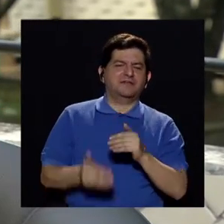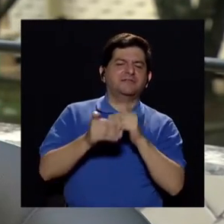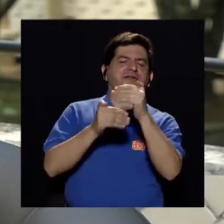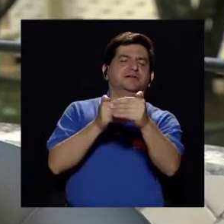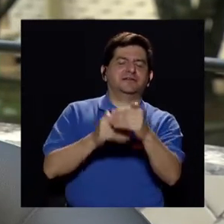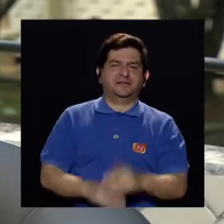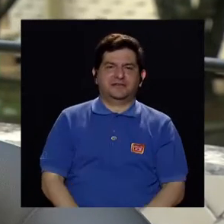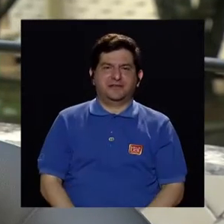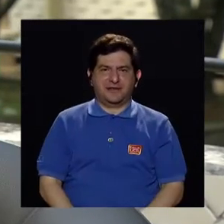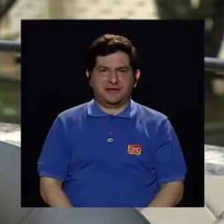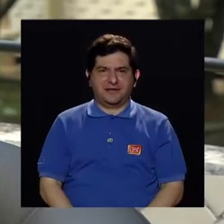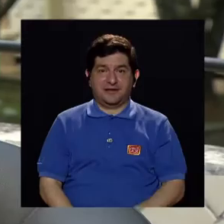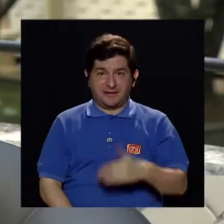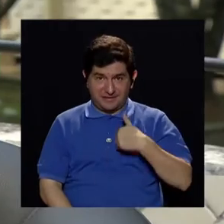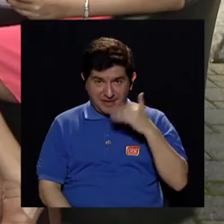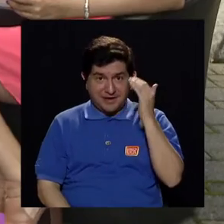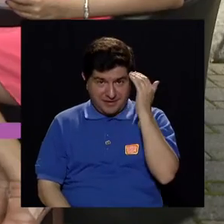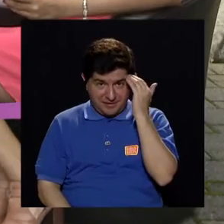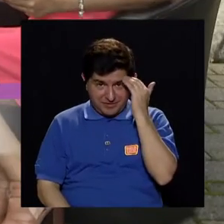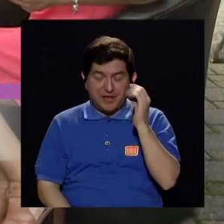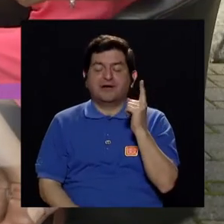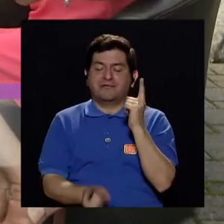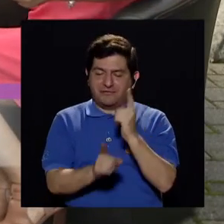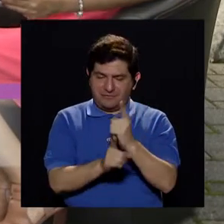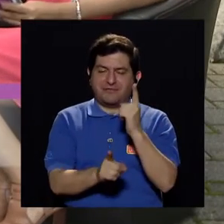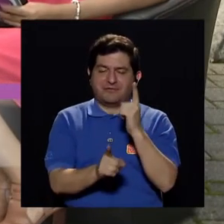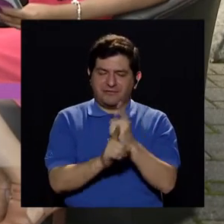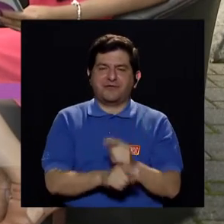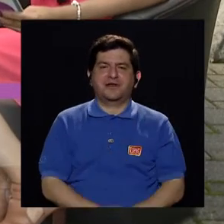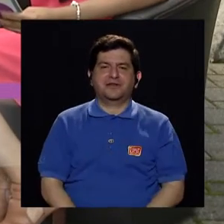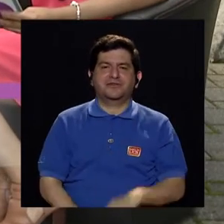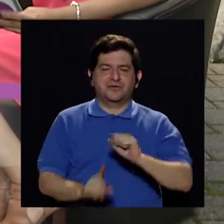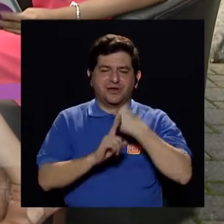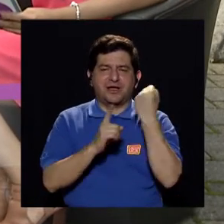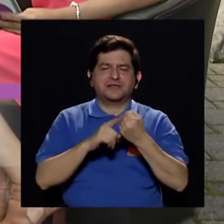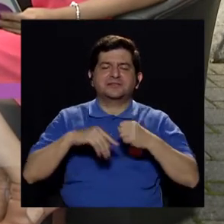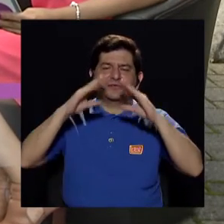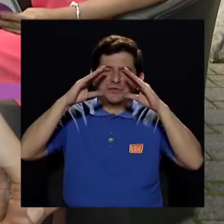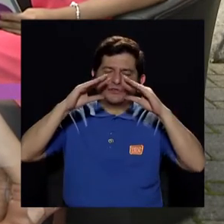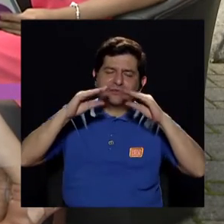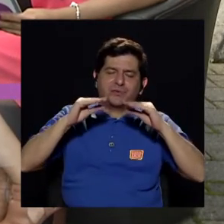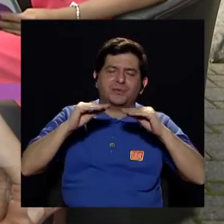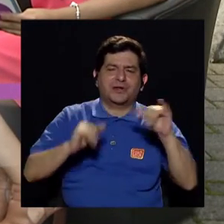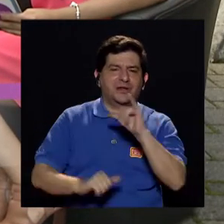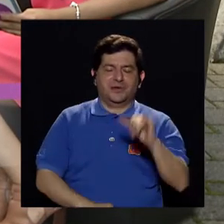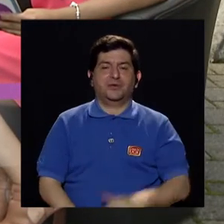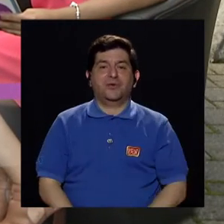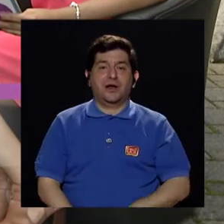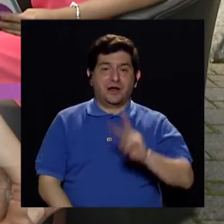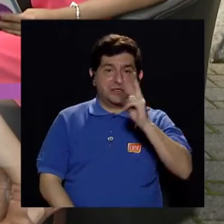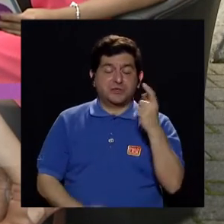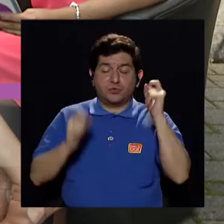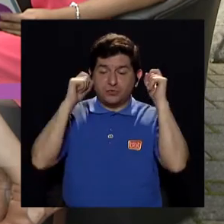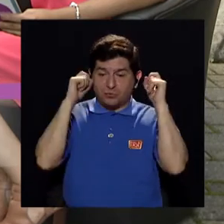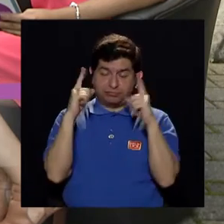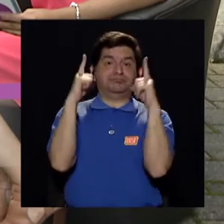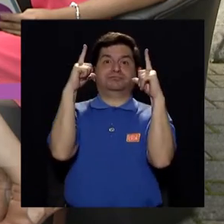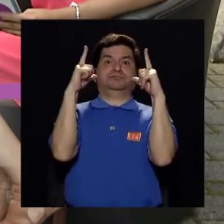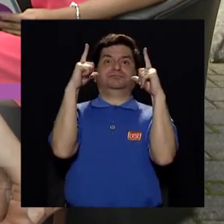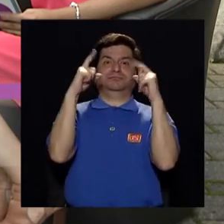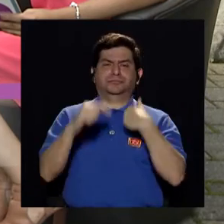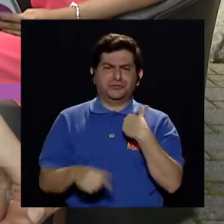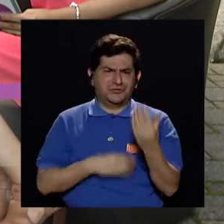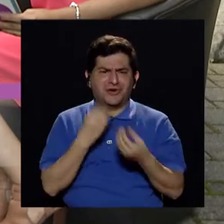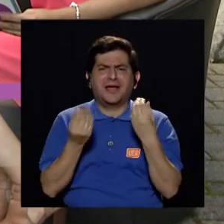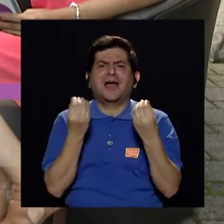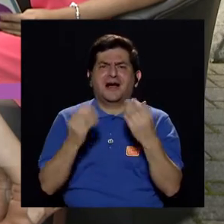de mí. Tener la conciencia. Exactamente, es ese adormecimiento. Después, la segunda parte es el despertar.